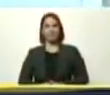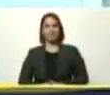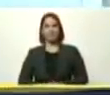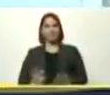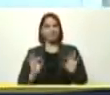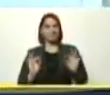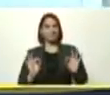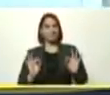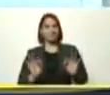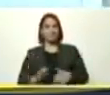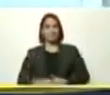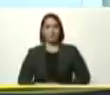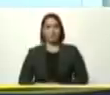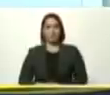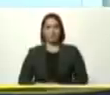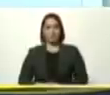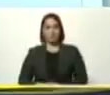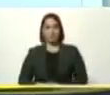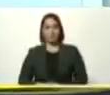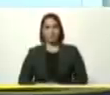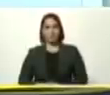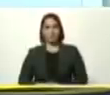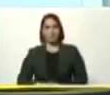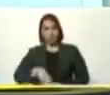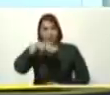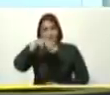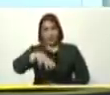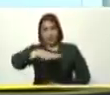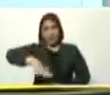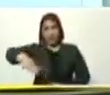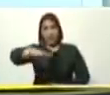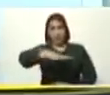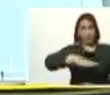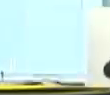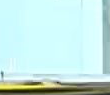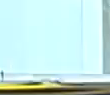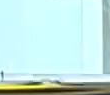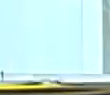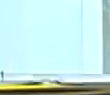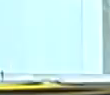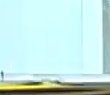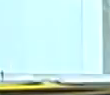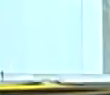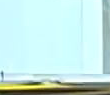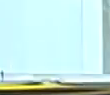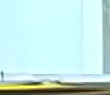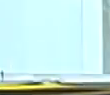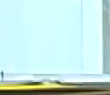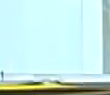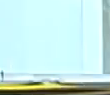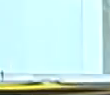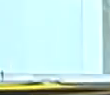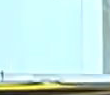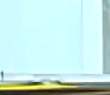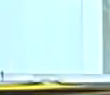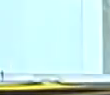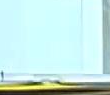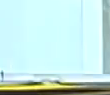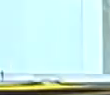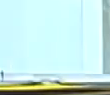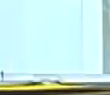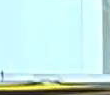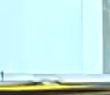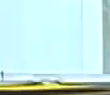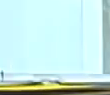Correcto. De la región de Los Llanos vienen varios alcaldes. La alcaldesa de San Fernando